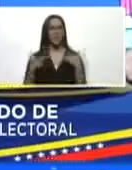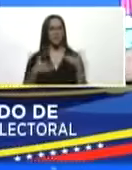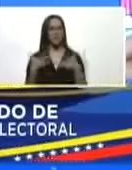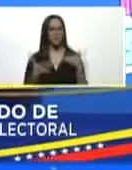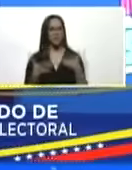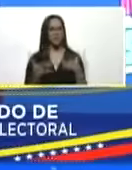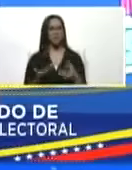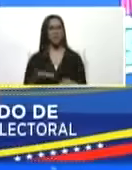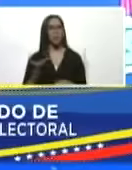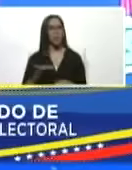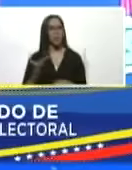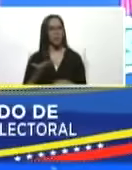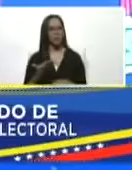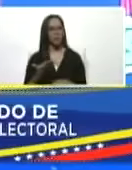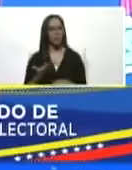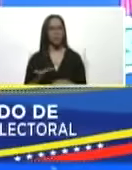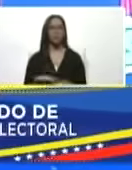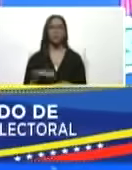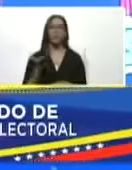fundamental, vital.